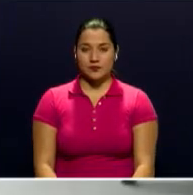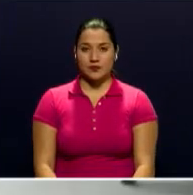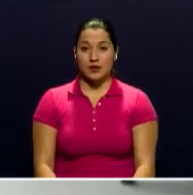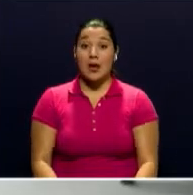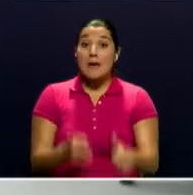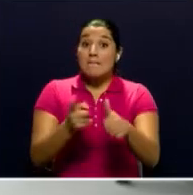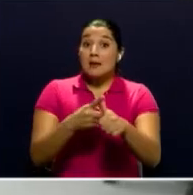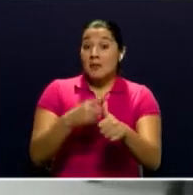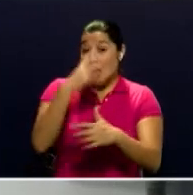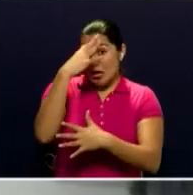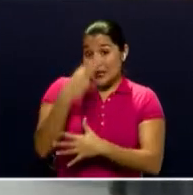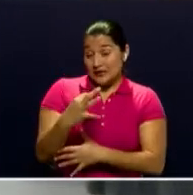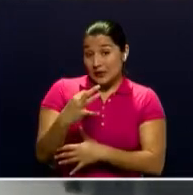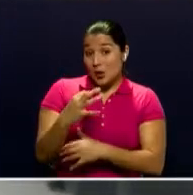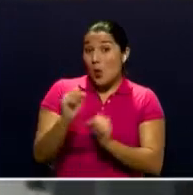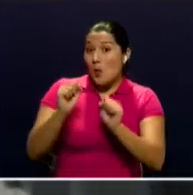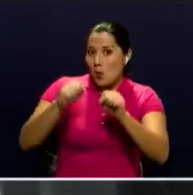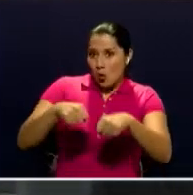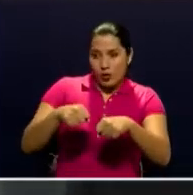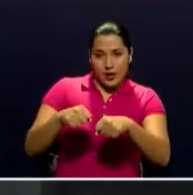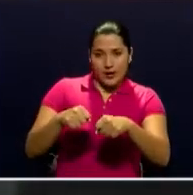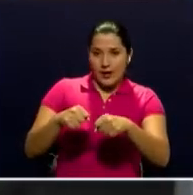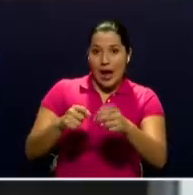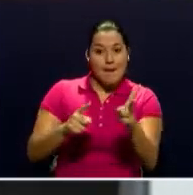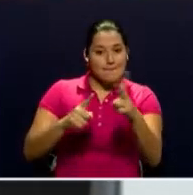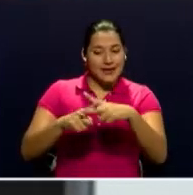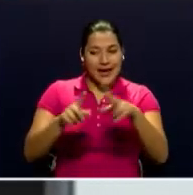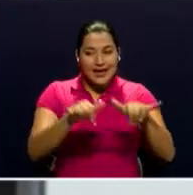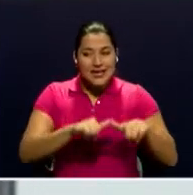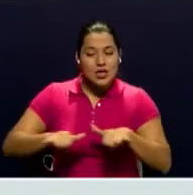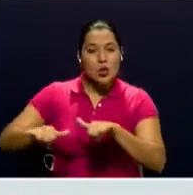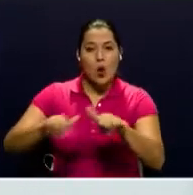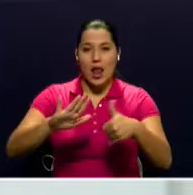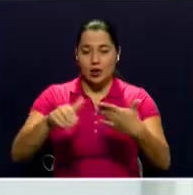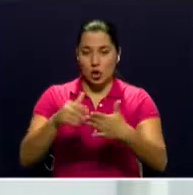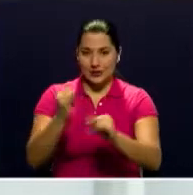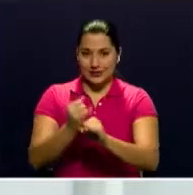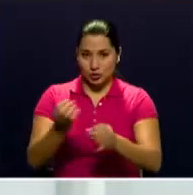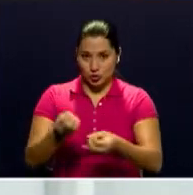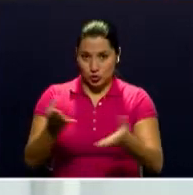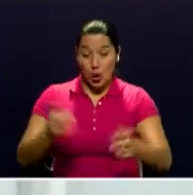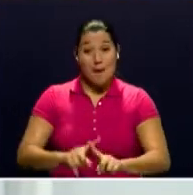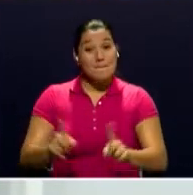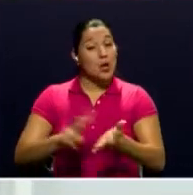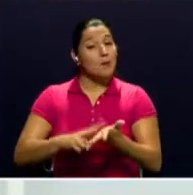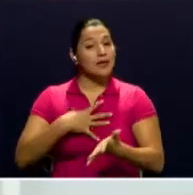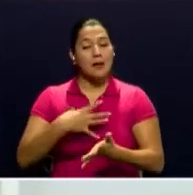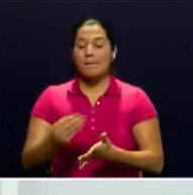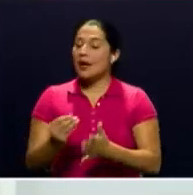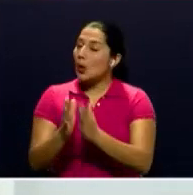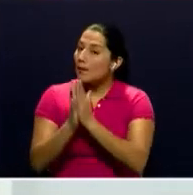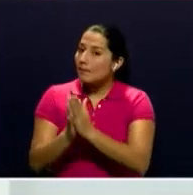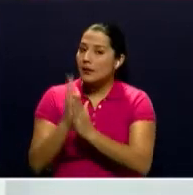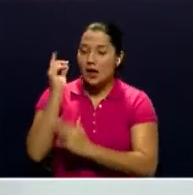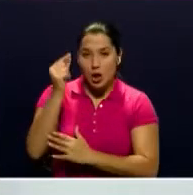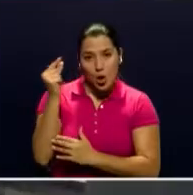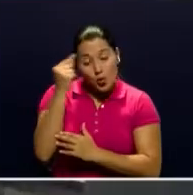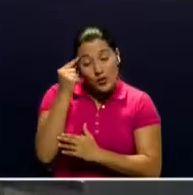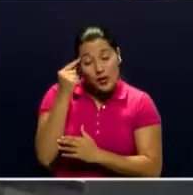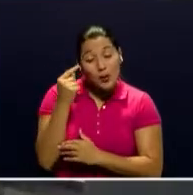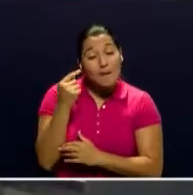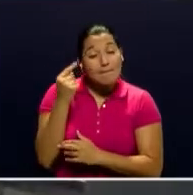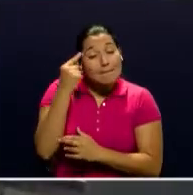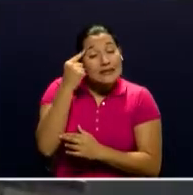en principio creyeron en entrarle parejo a todo el sector público, en Liberación Nacional matizan su postura y piden al gobierno